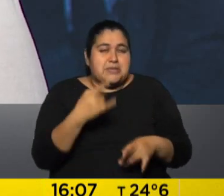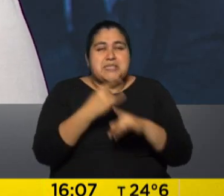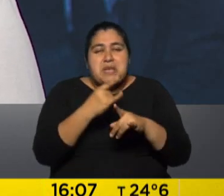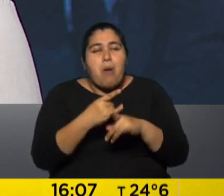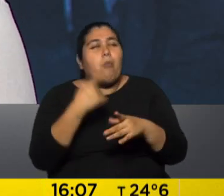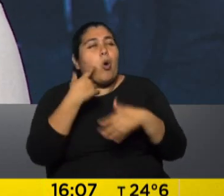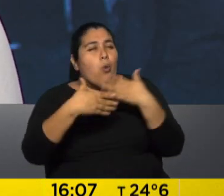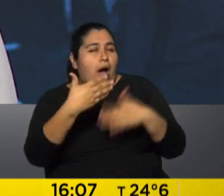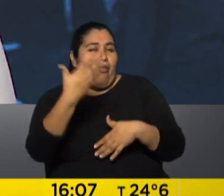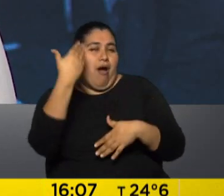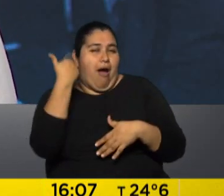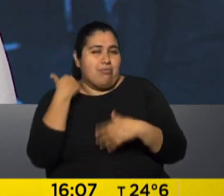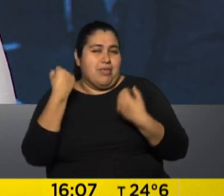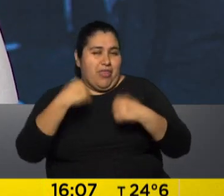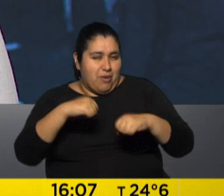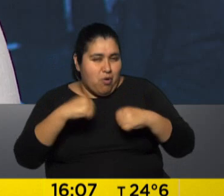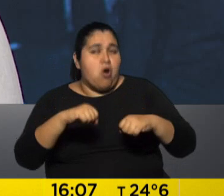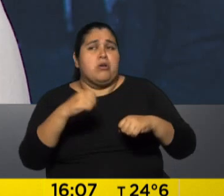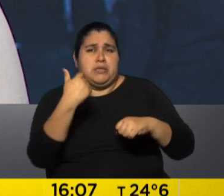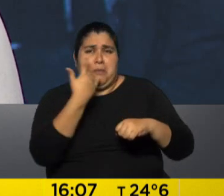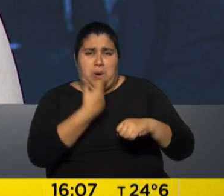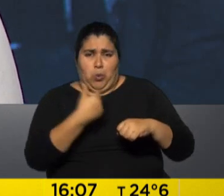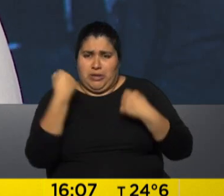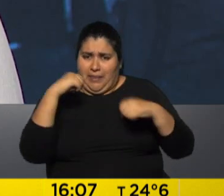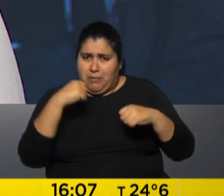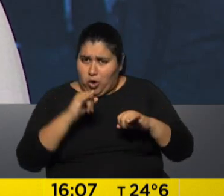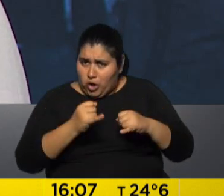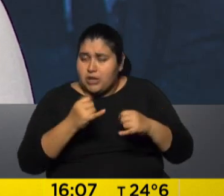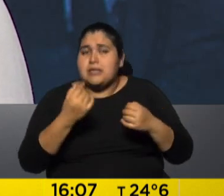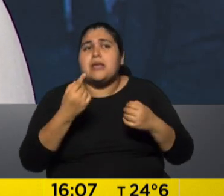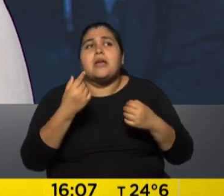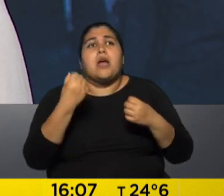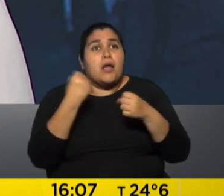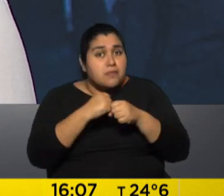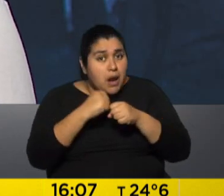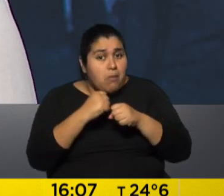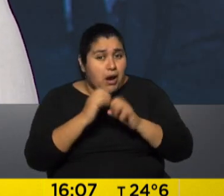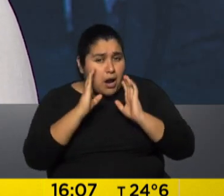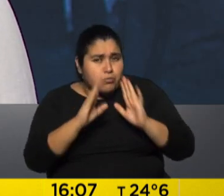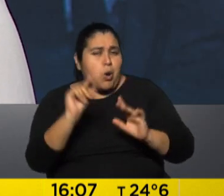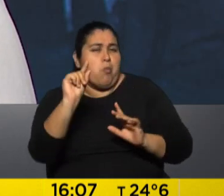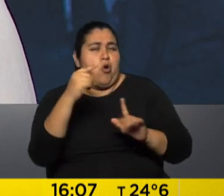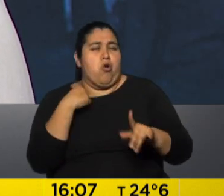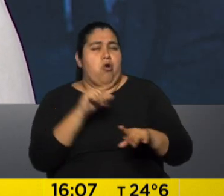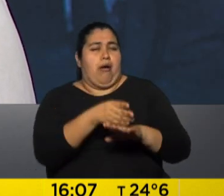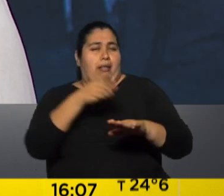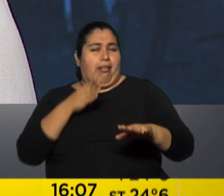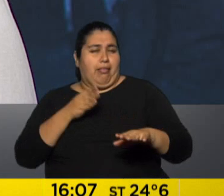había jugado a algún deporte, me gustaba el deporte. Cuando empecé a trabajar me había alejado un poco del deporte y claro. Bueno...